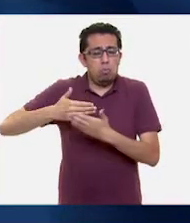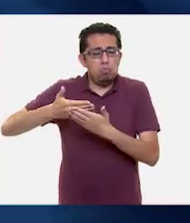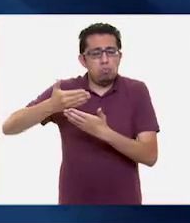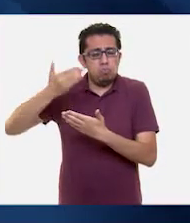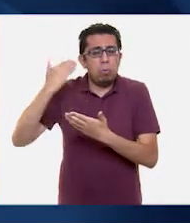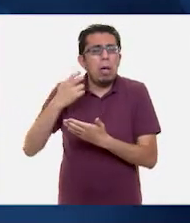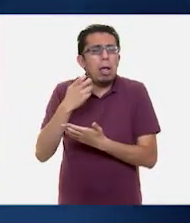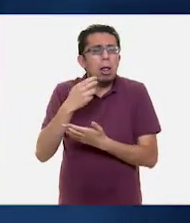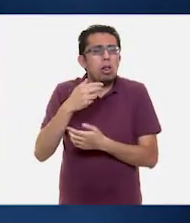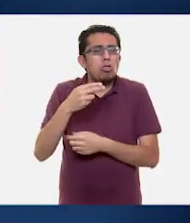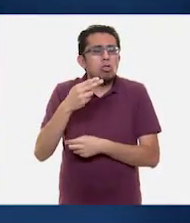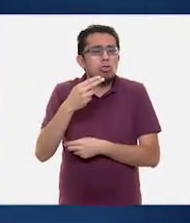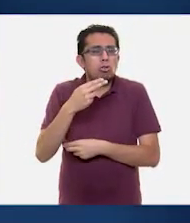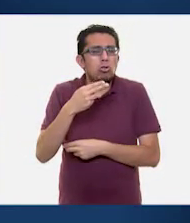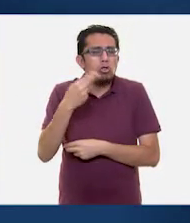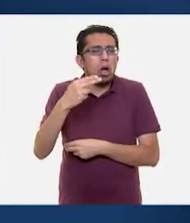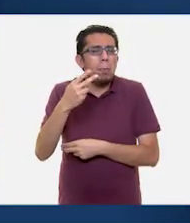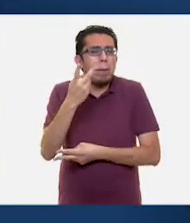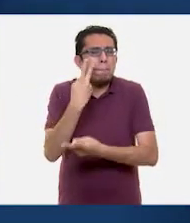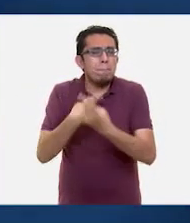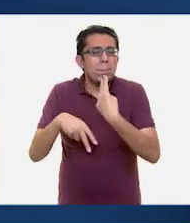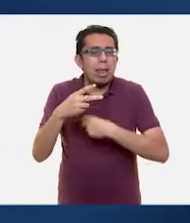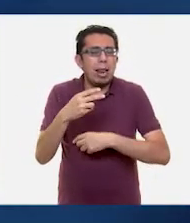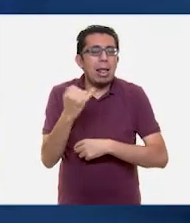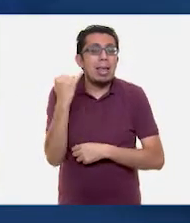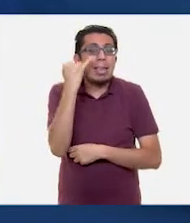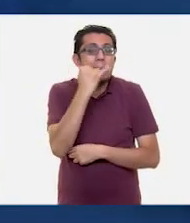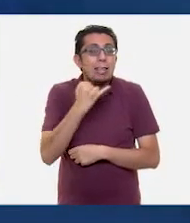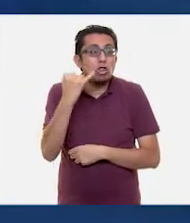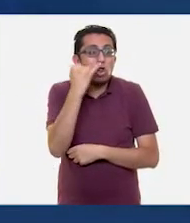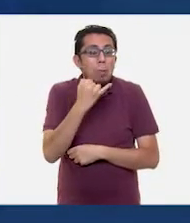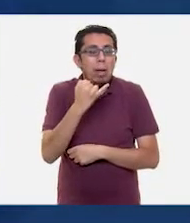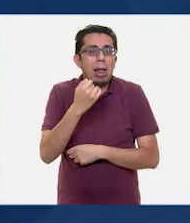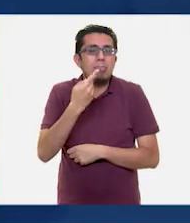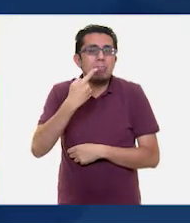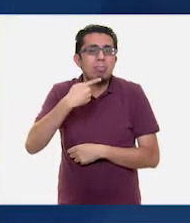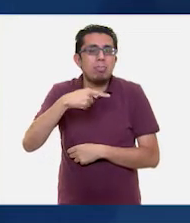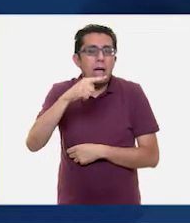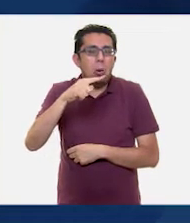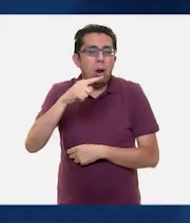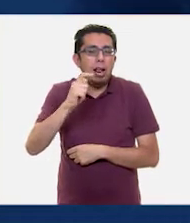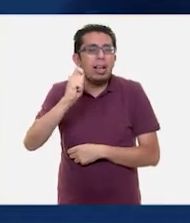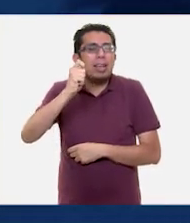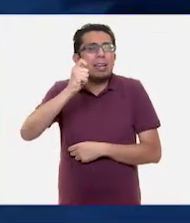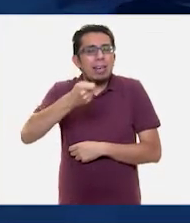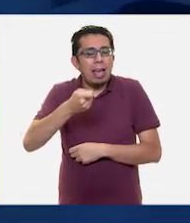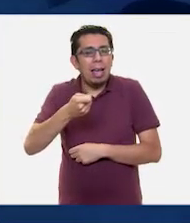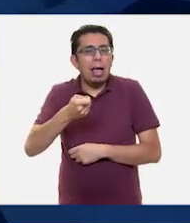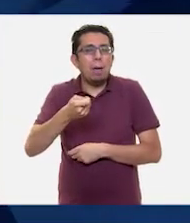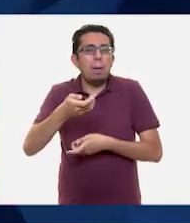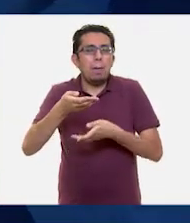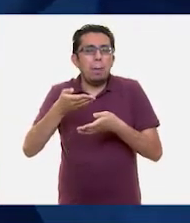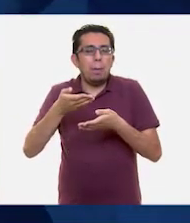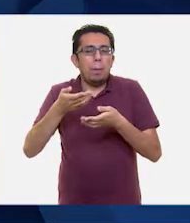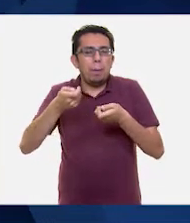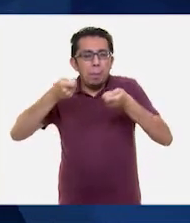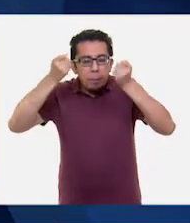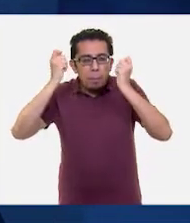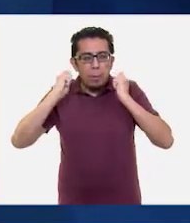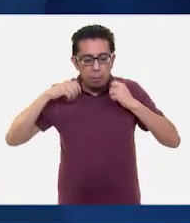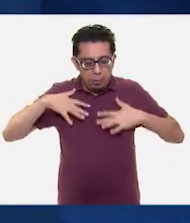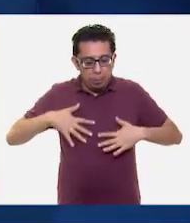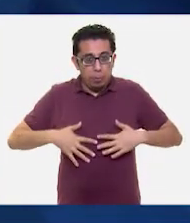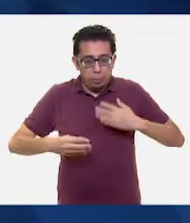deriva de la voz náhuatl, huipich, que quiere decir vestido o blusa adornada.